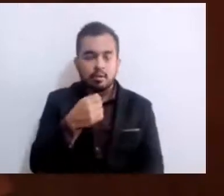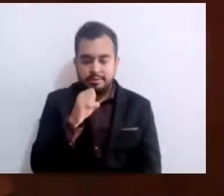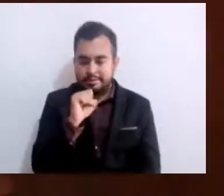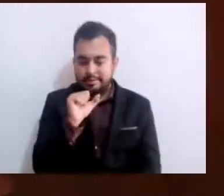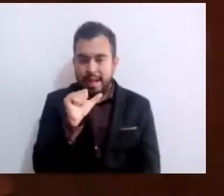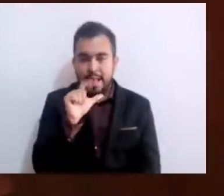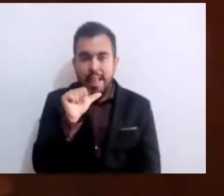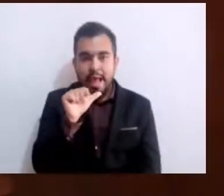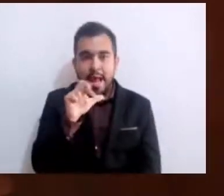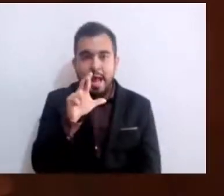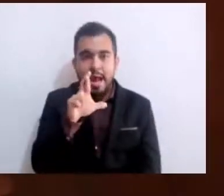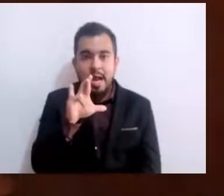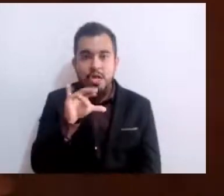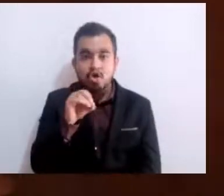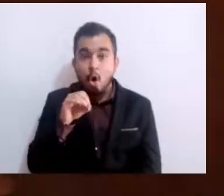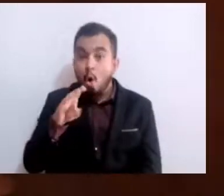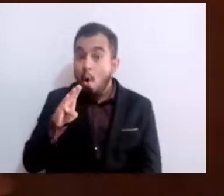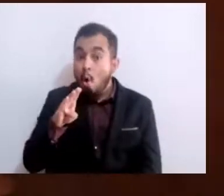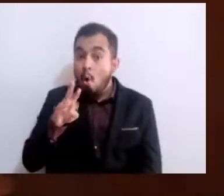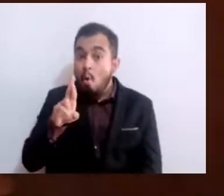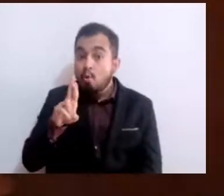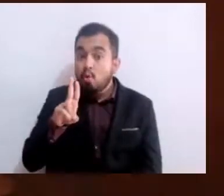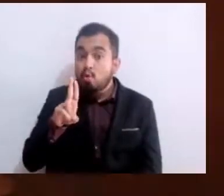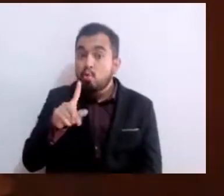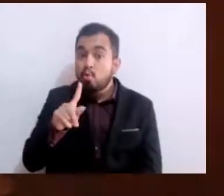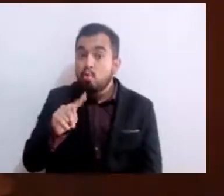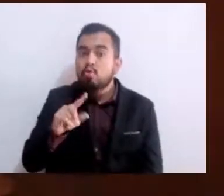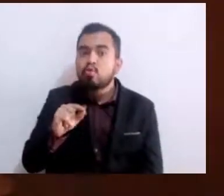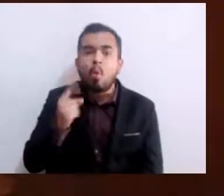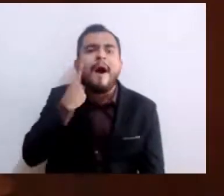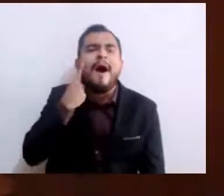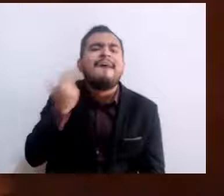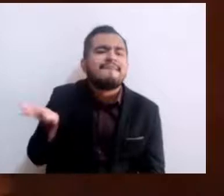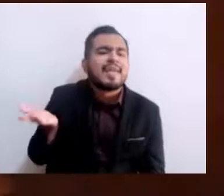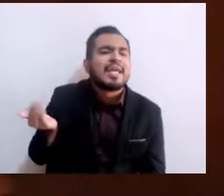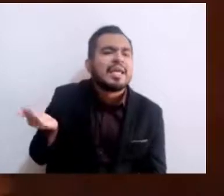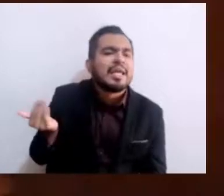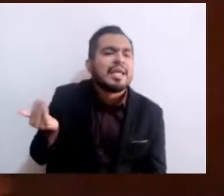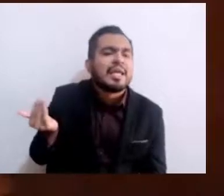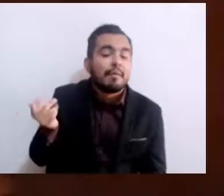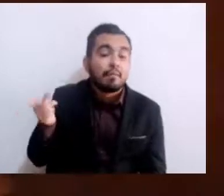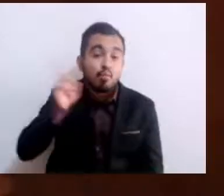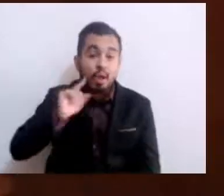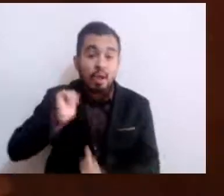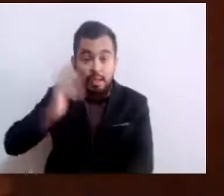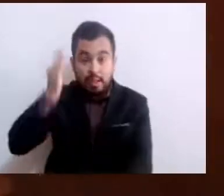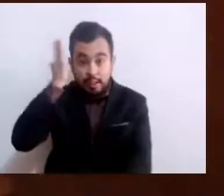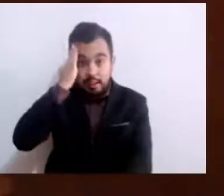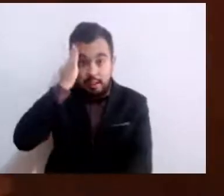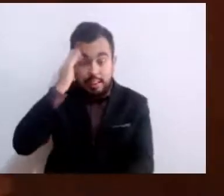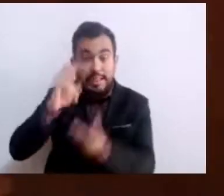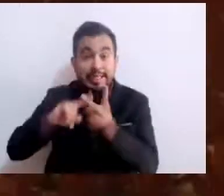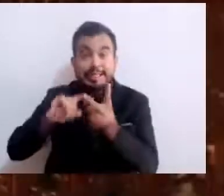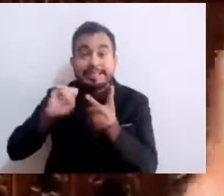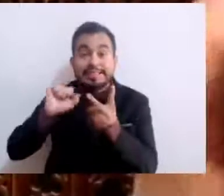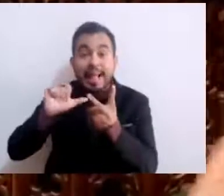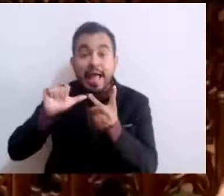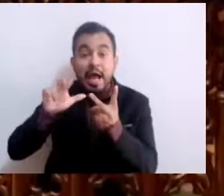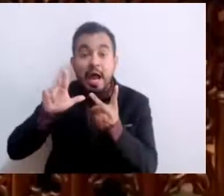bruto lo que le estaban pidiendo a la titular, más no el salario neto, que no